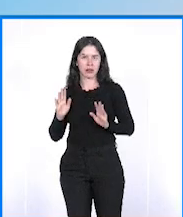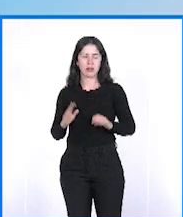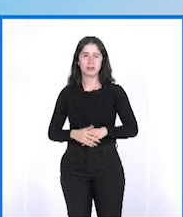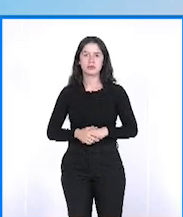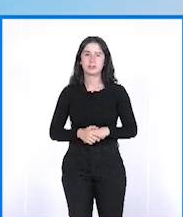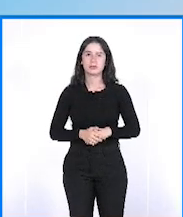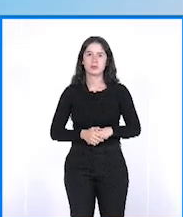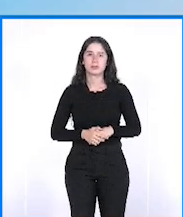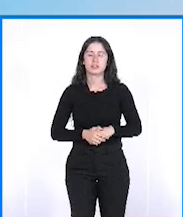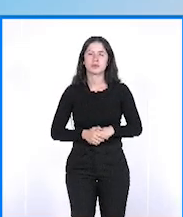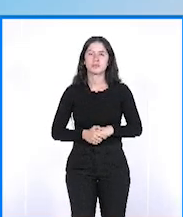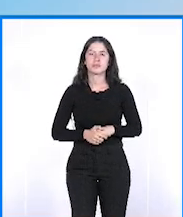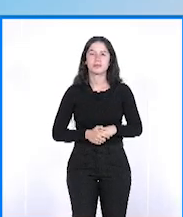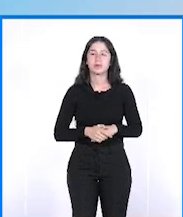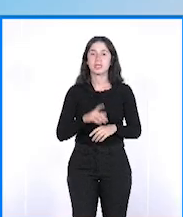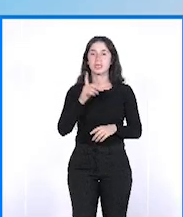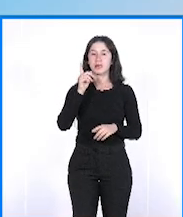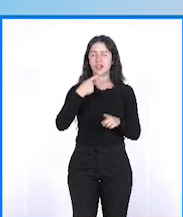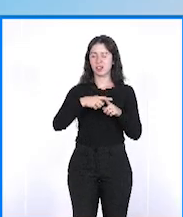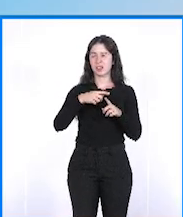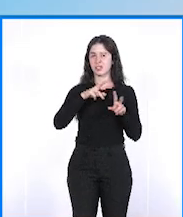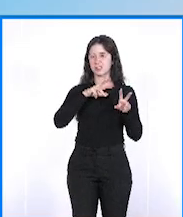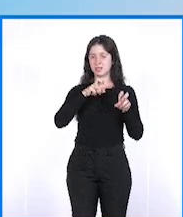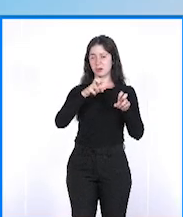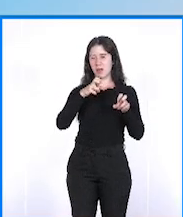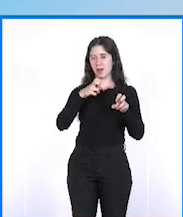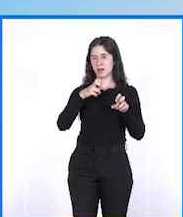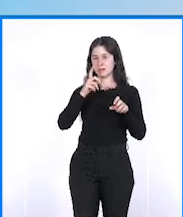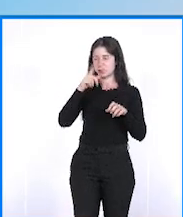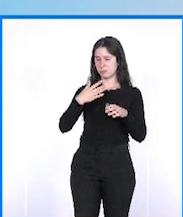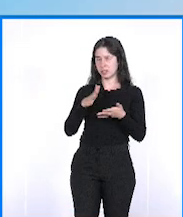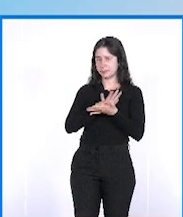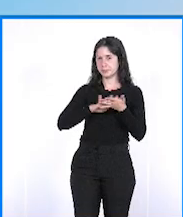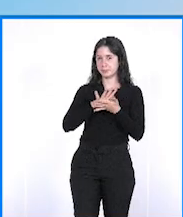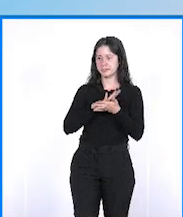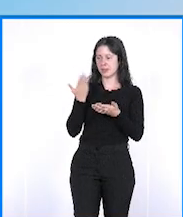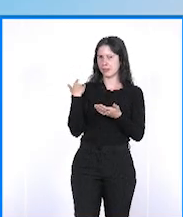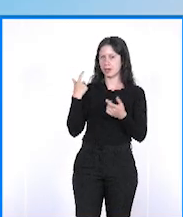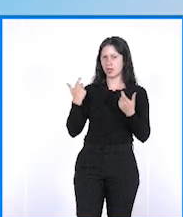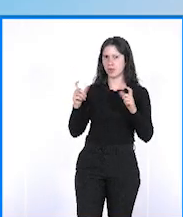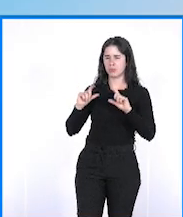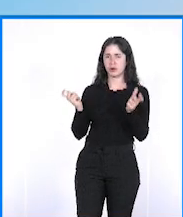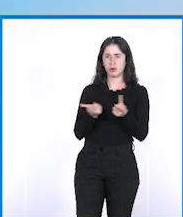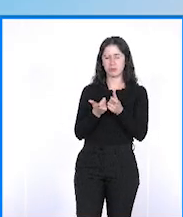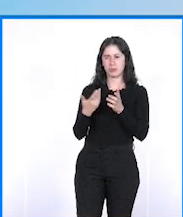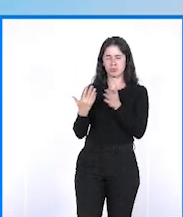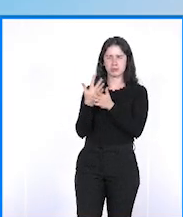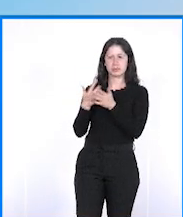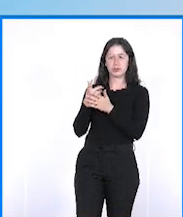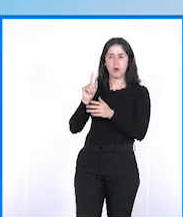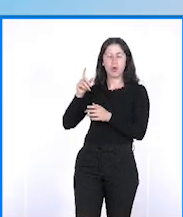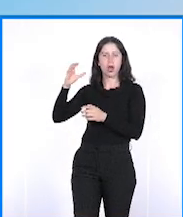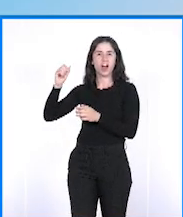Y una de las cuestiones que se planteaba porque no sé quién una vez en una reunión os dijeron No no es que a nosotros nos han dicho